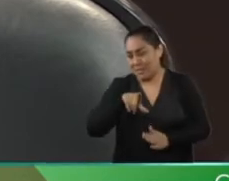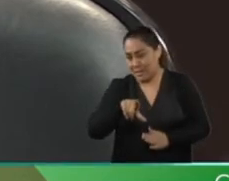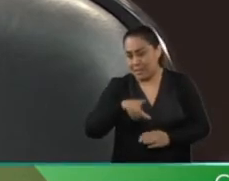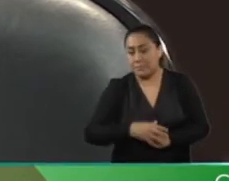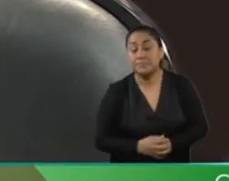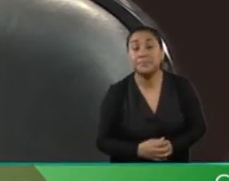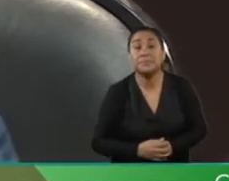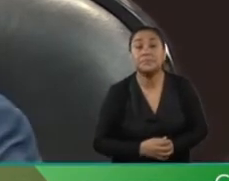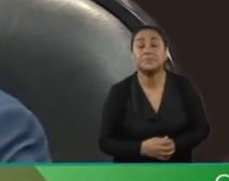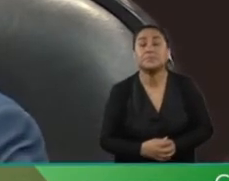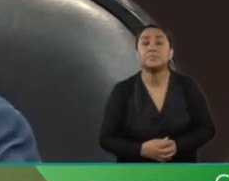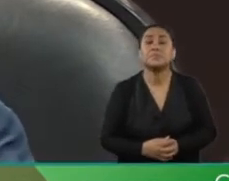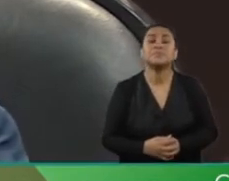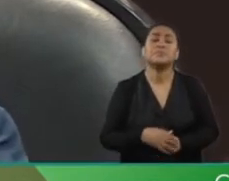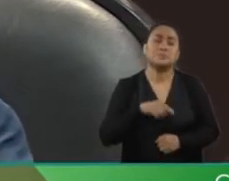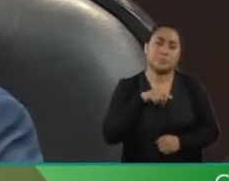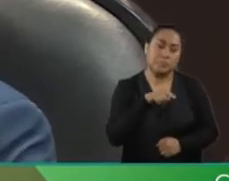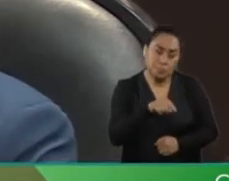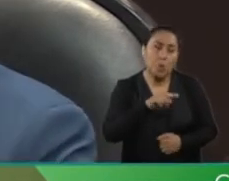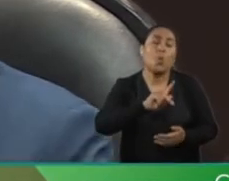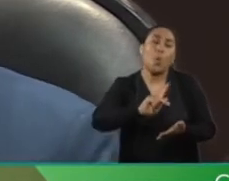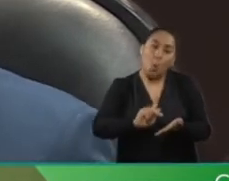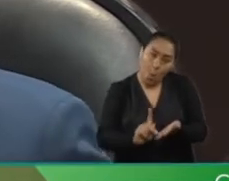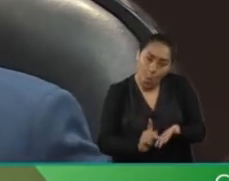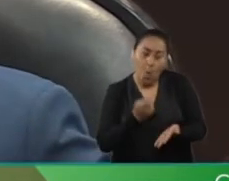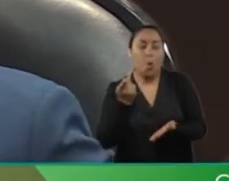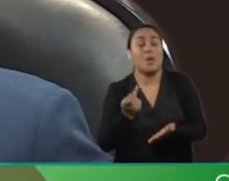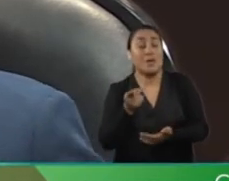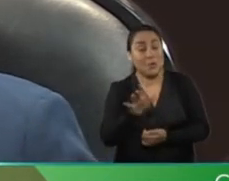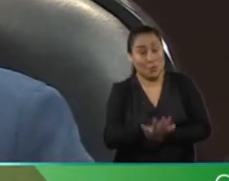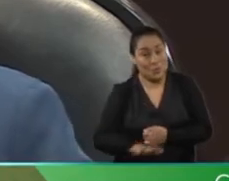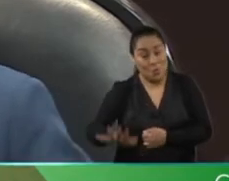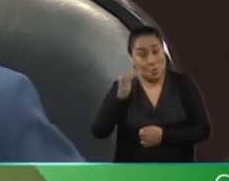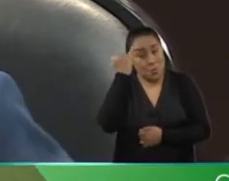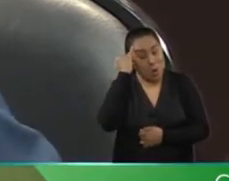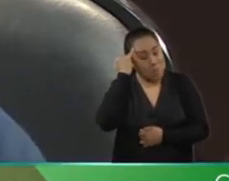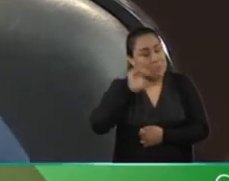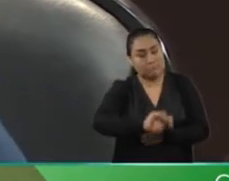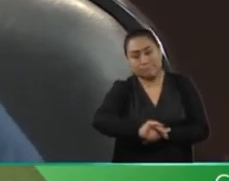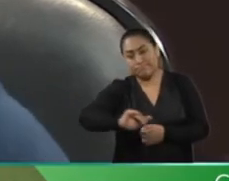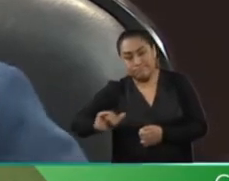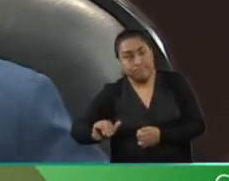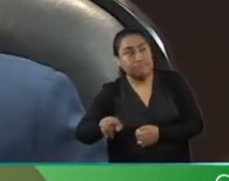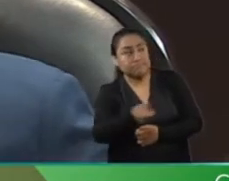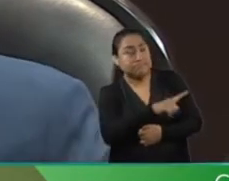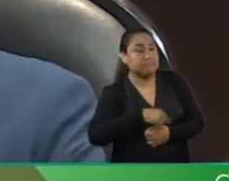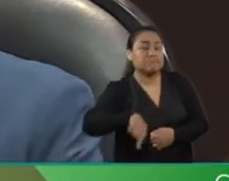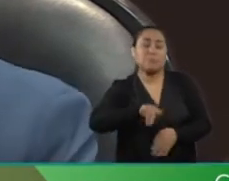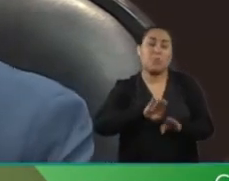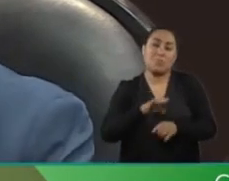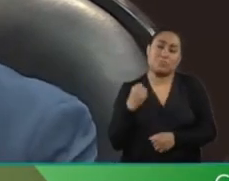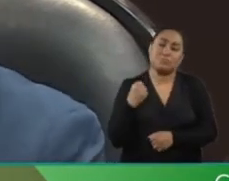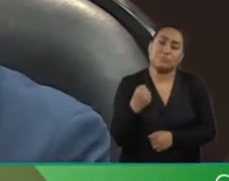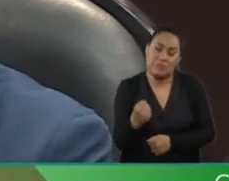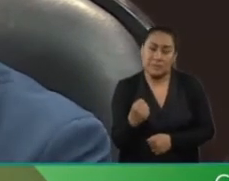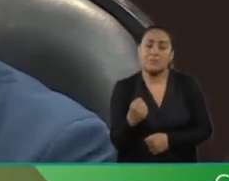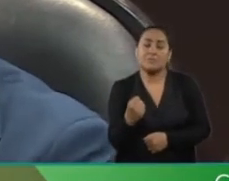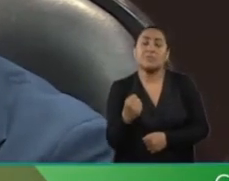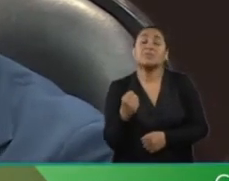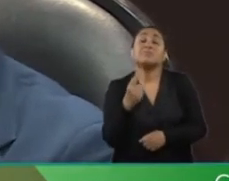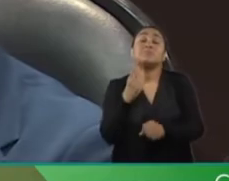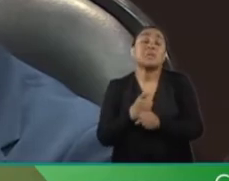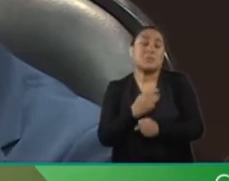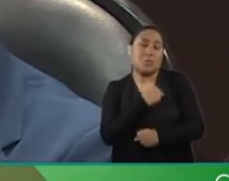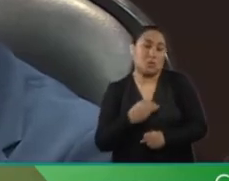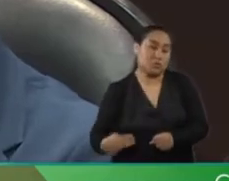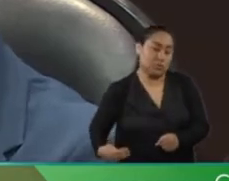1917. Se volvió a excluir a las comunidades indígenas y a someter sus formas de organización a la figura del municipio.